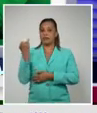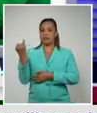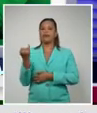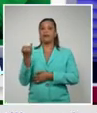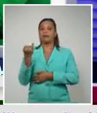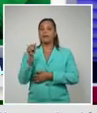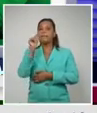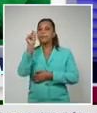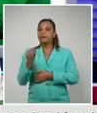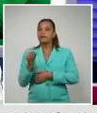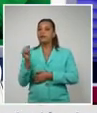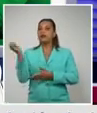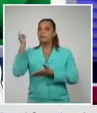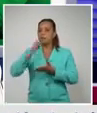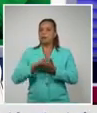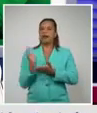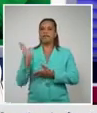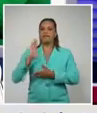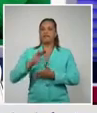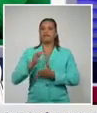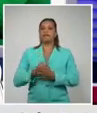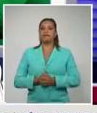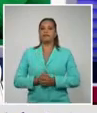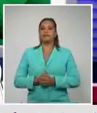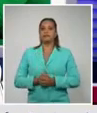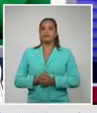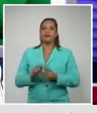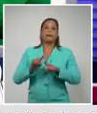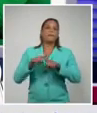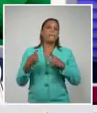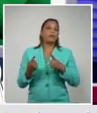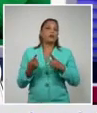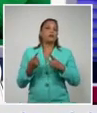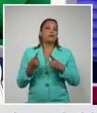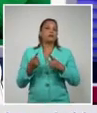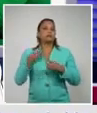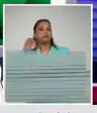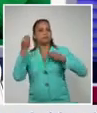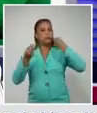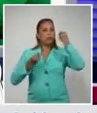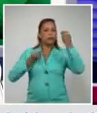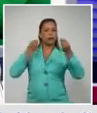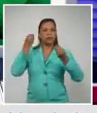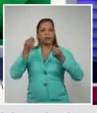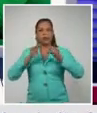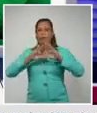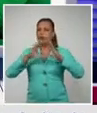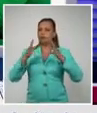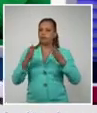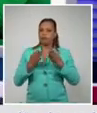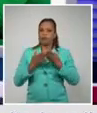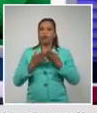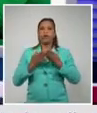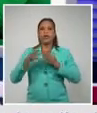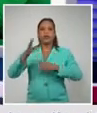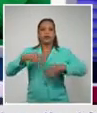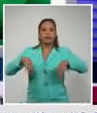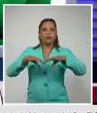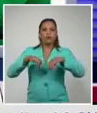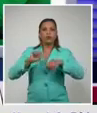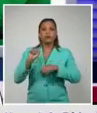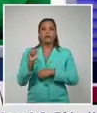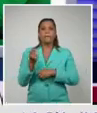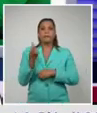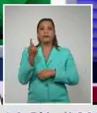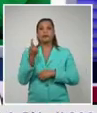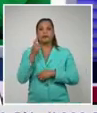casos importados. Sin embargo, si hacemos un análisis del comportamiento del 1 de noviembre